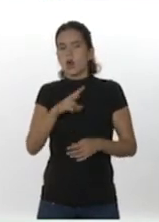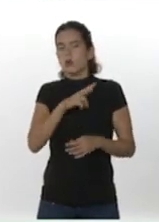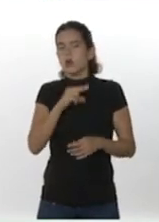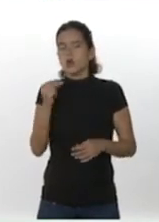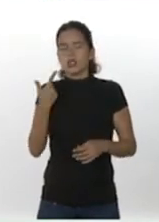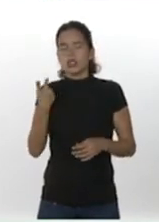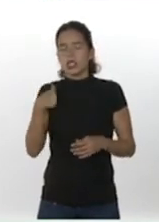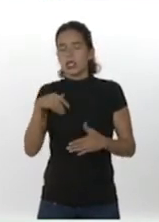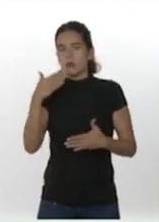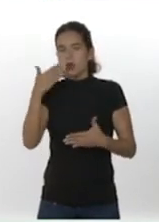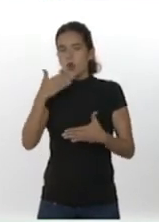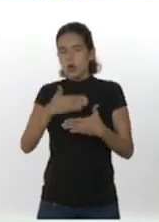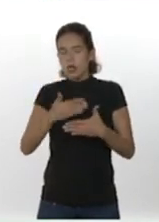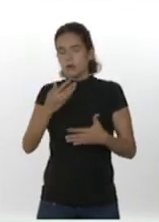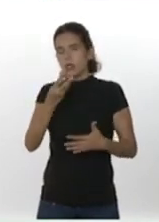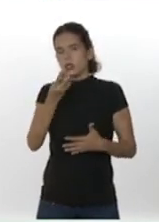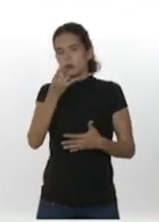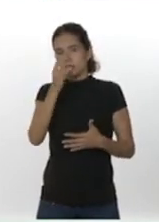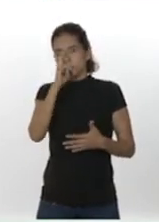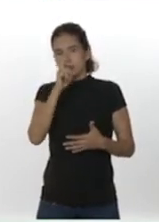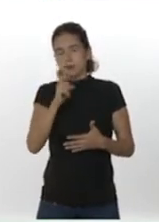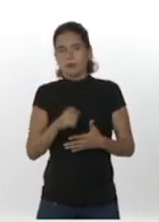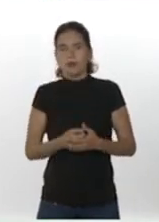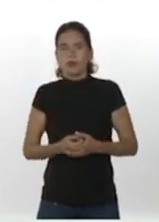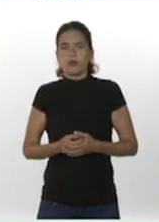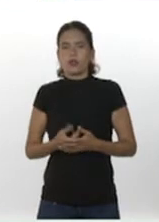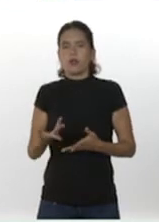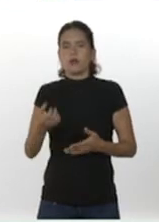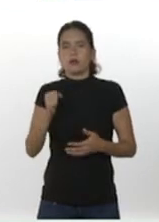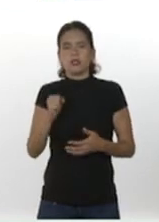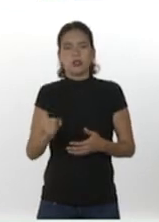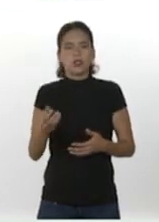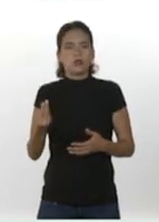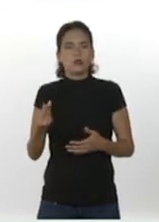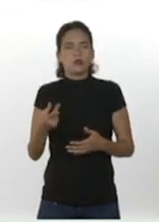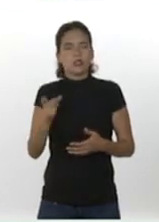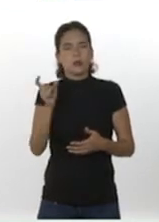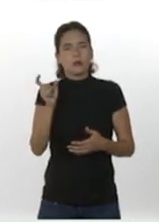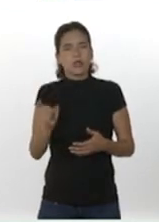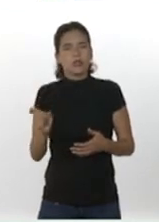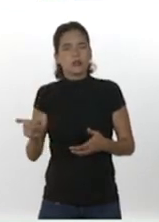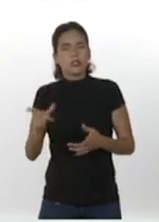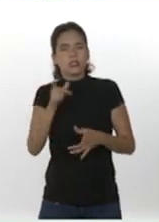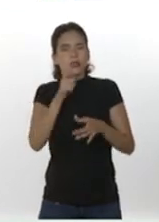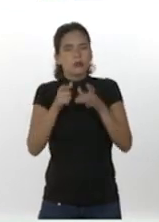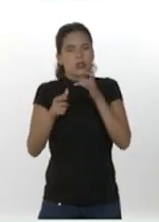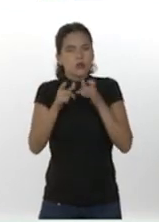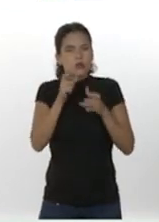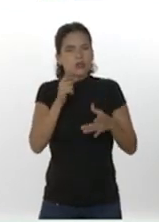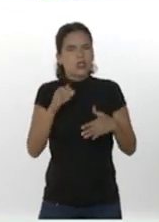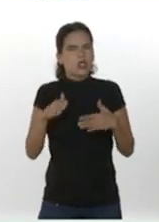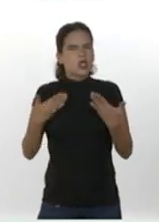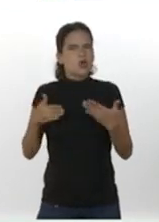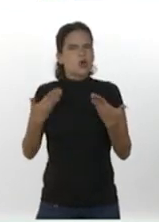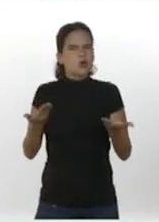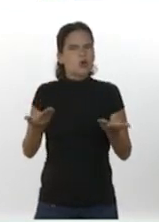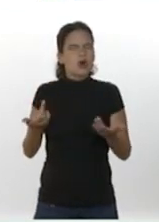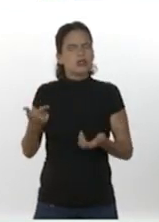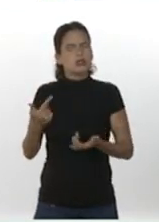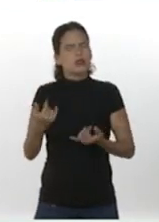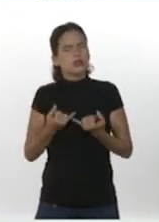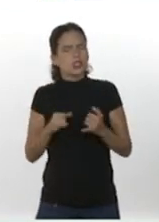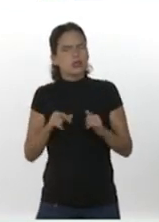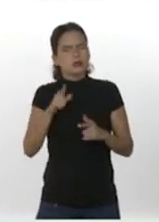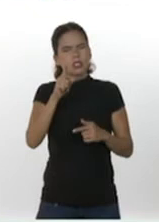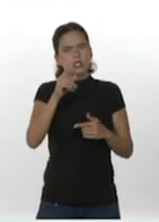un límite de edad o un tiempo establecido, es probable que muchas personas se pregunten ¿y cuándo egresa? ¿Y cuándo termina